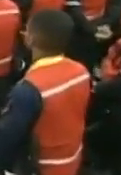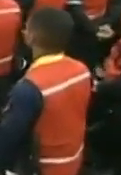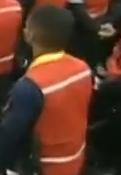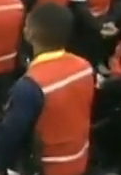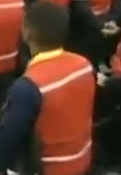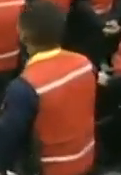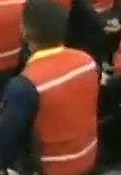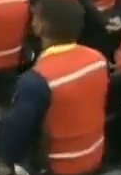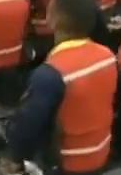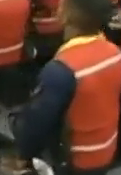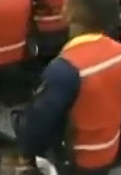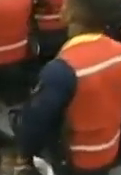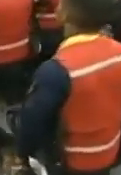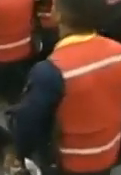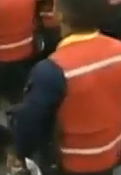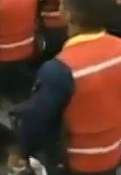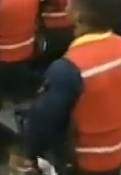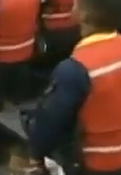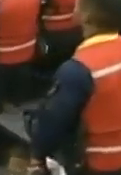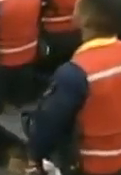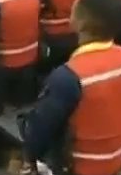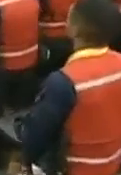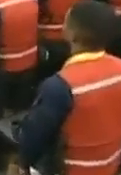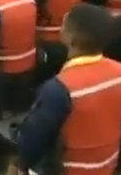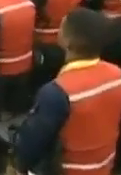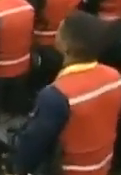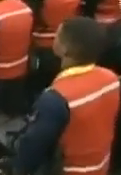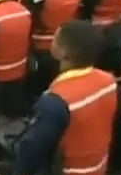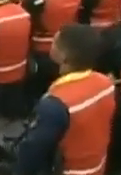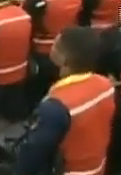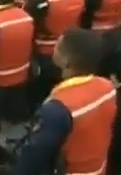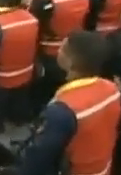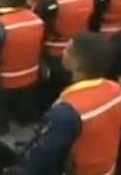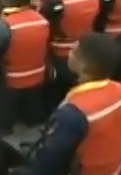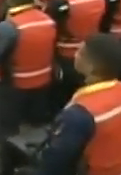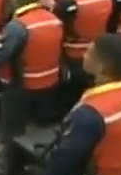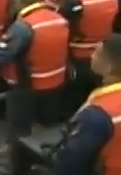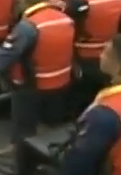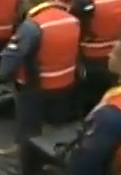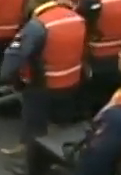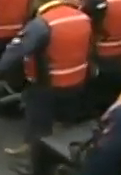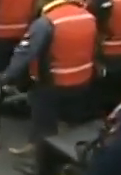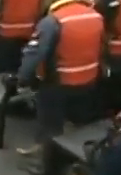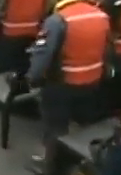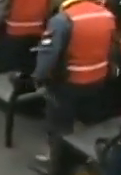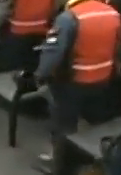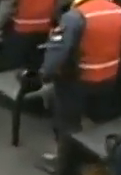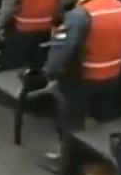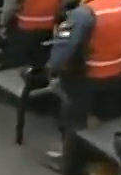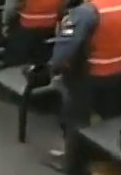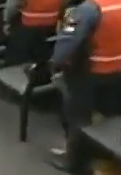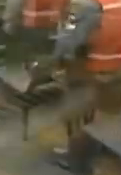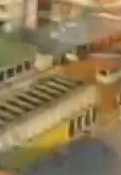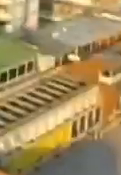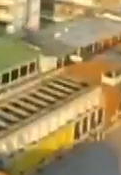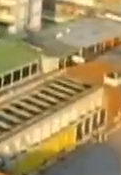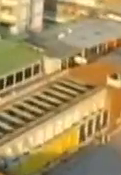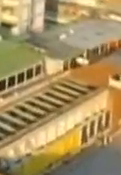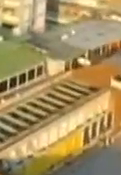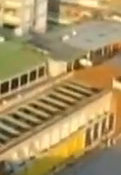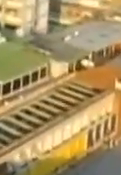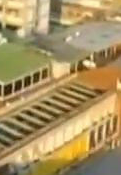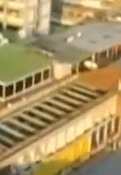de Turquía, Recep Tayyip Erdogan, así como también a su homólogo de la República Árabe de Siria, Bashar